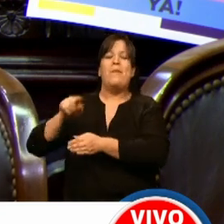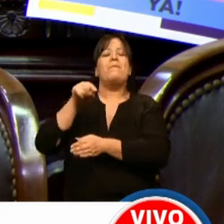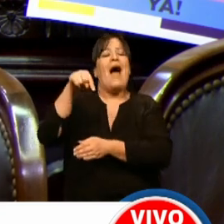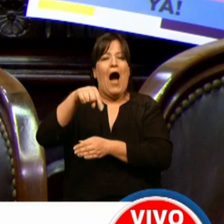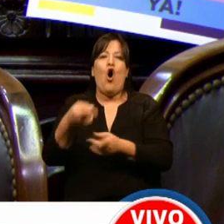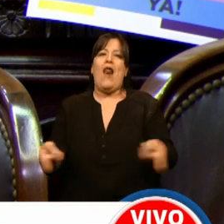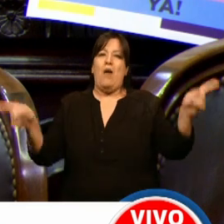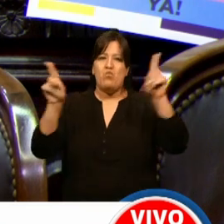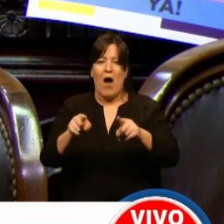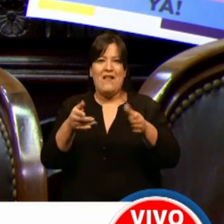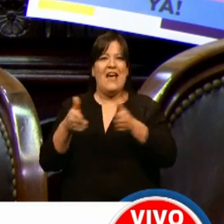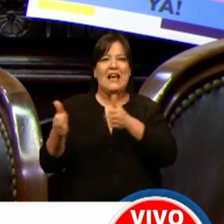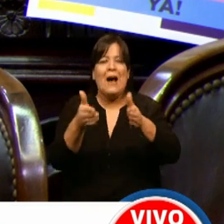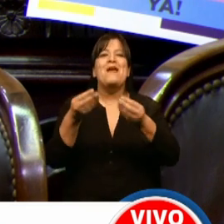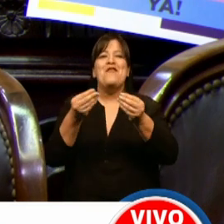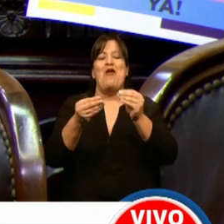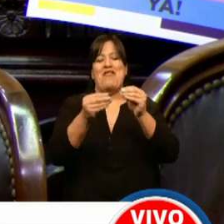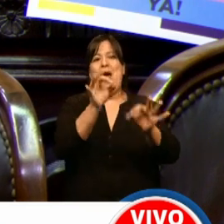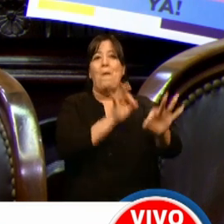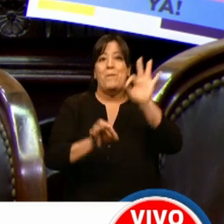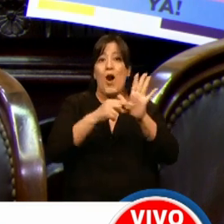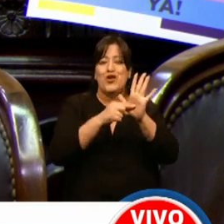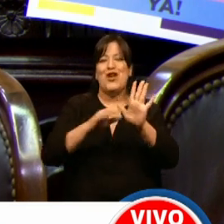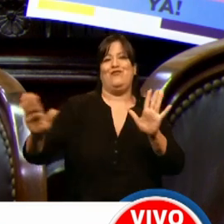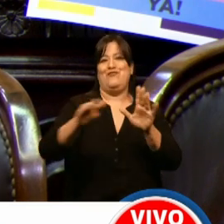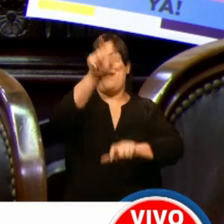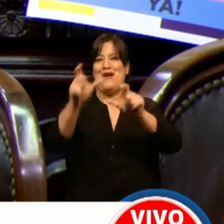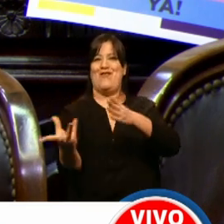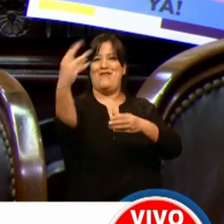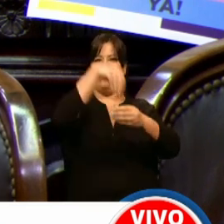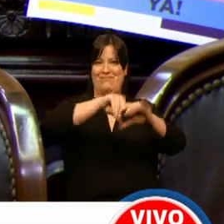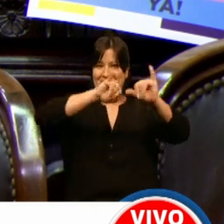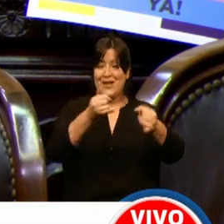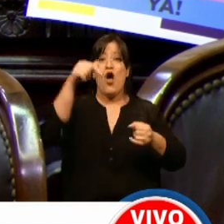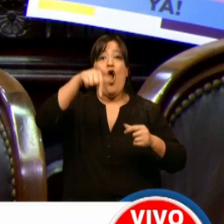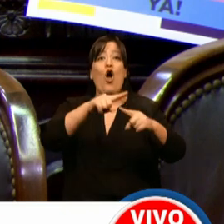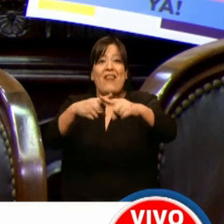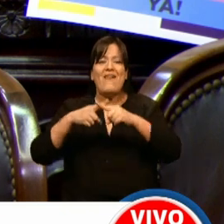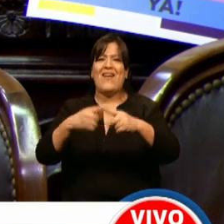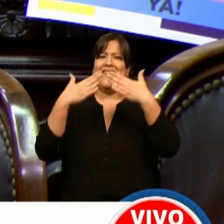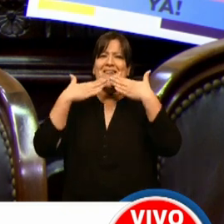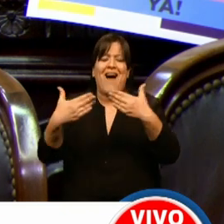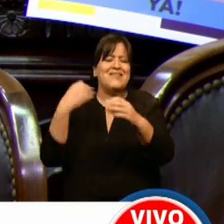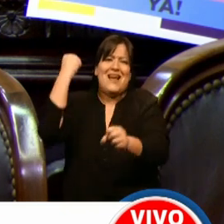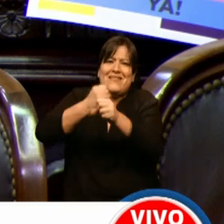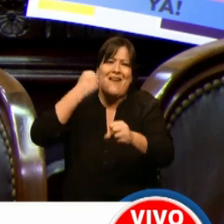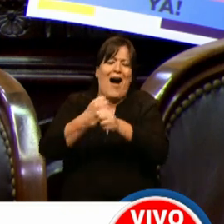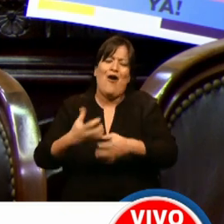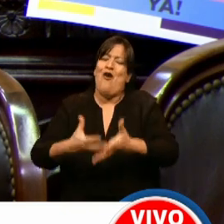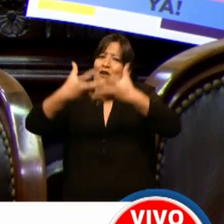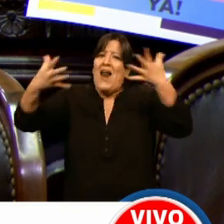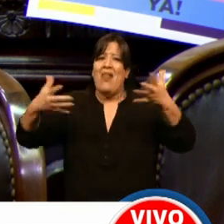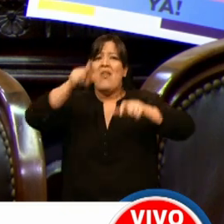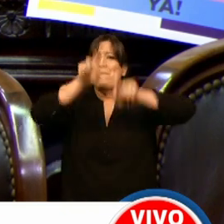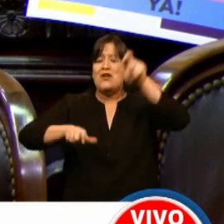nuevamente en un proyecto popular hoy estamos aquí debatiendo gracias el enorme trabajo de los activistas